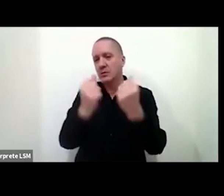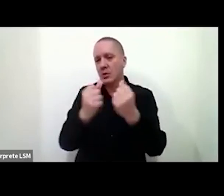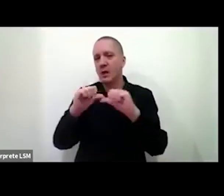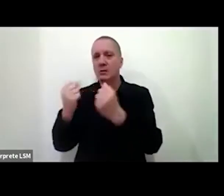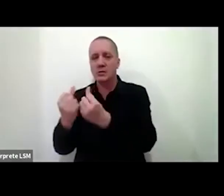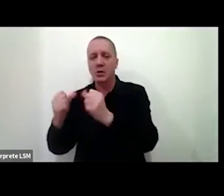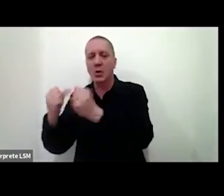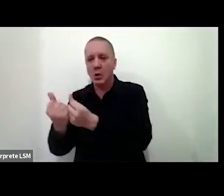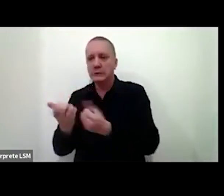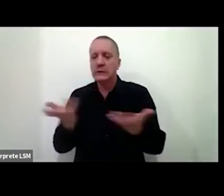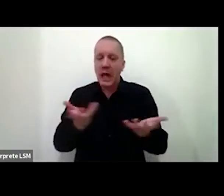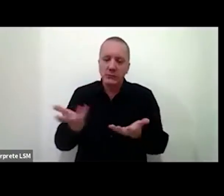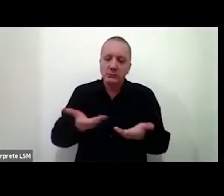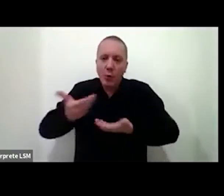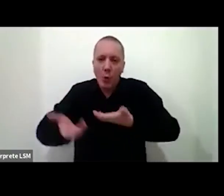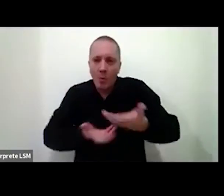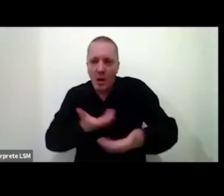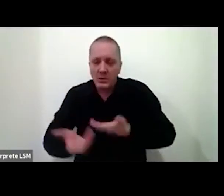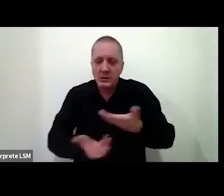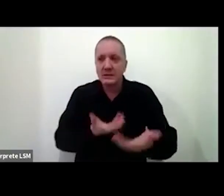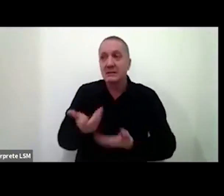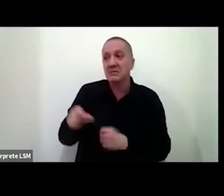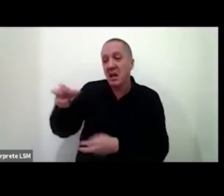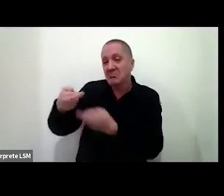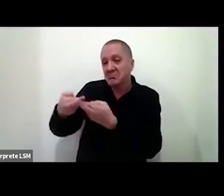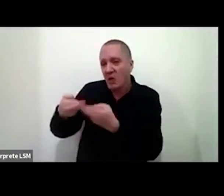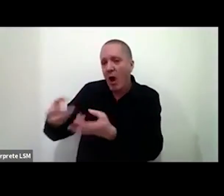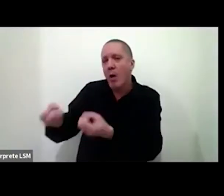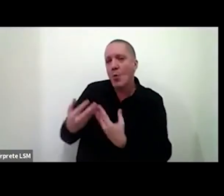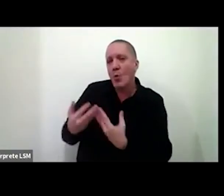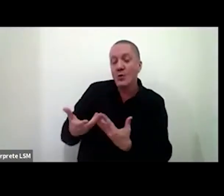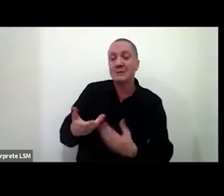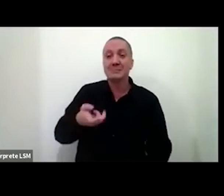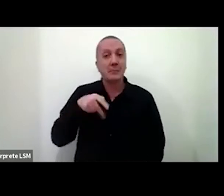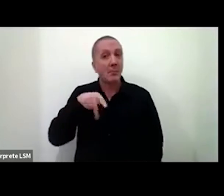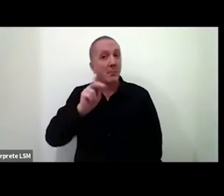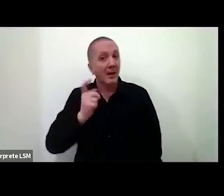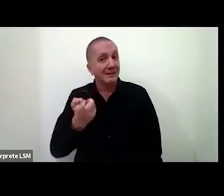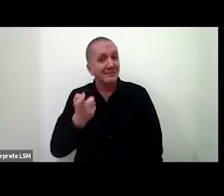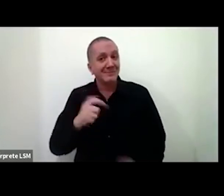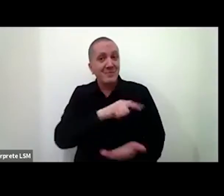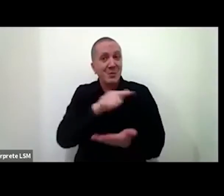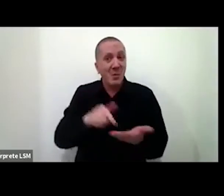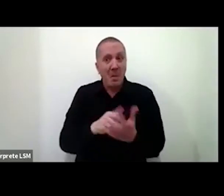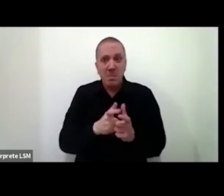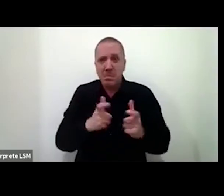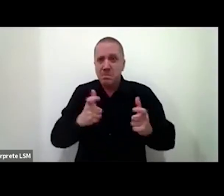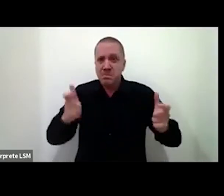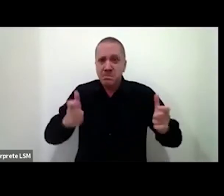nos convidan con algo que les va quedando. Hay un crecimiento exponencial de los espacios, demandas